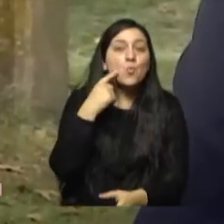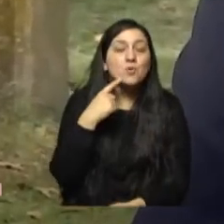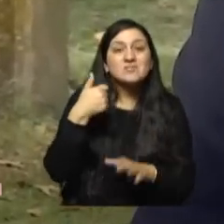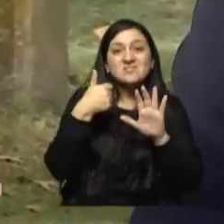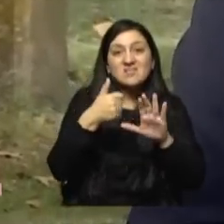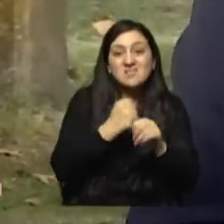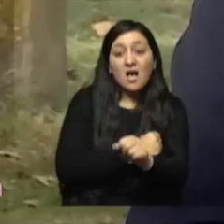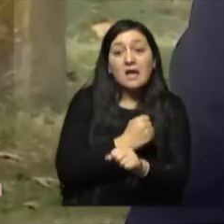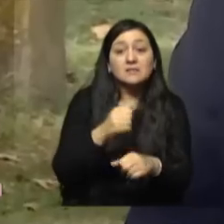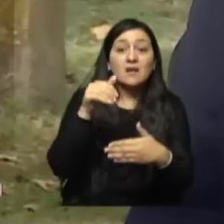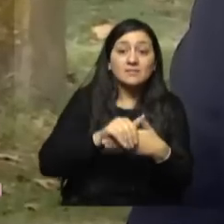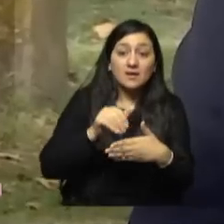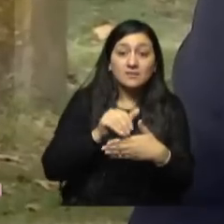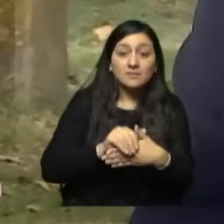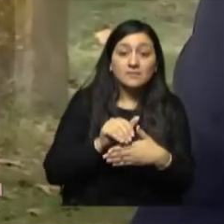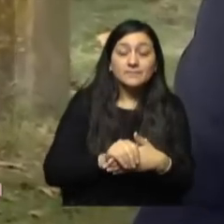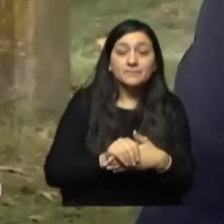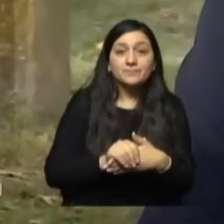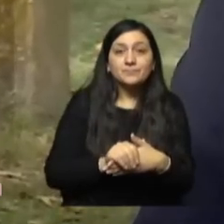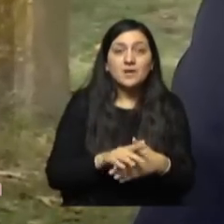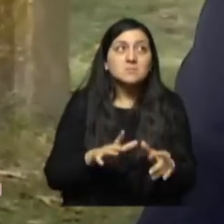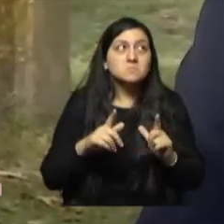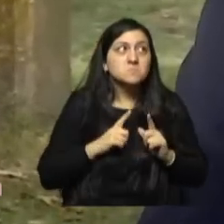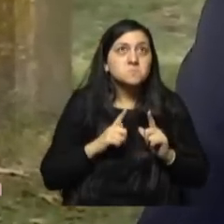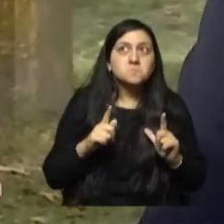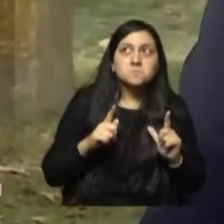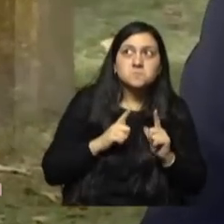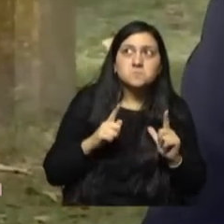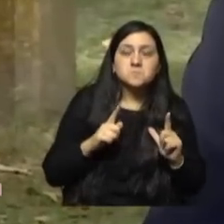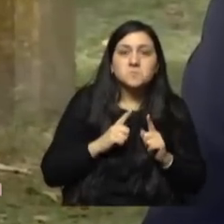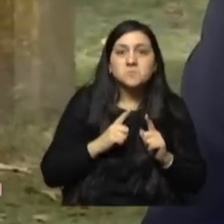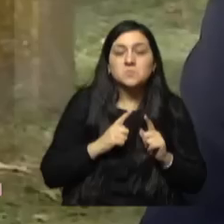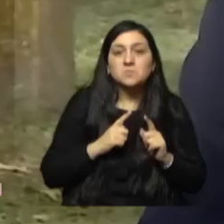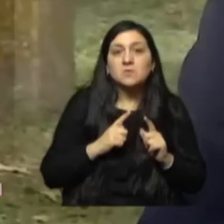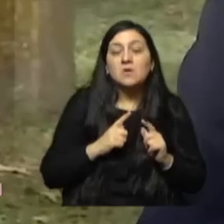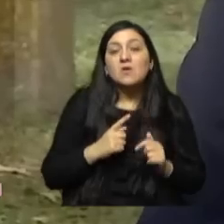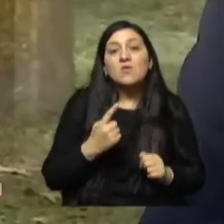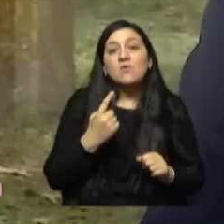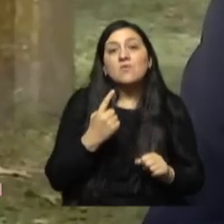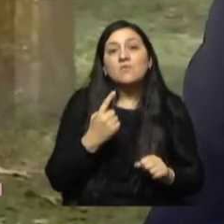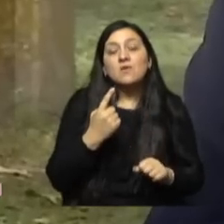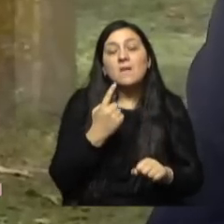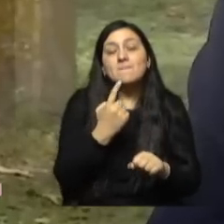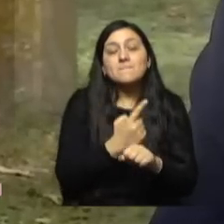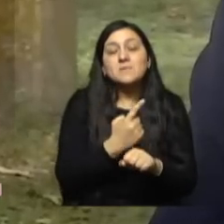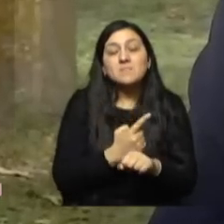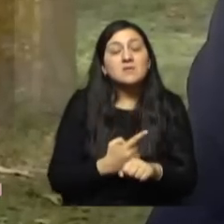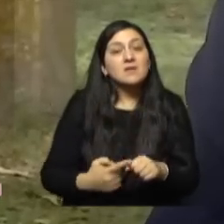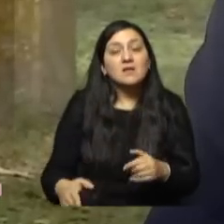la tardecita en plantón, que era la primera medida de hablante que